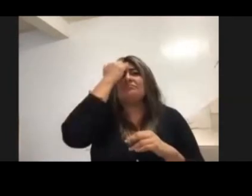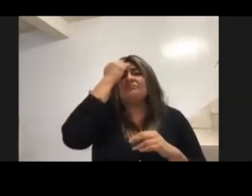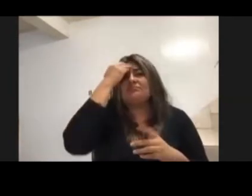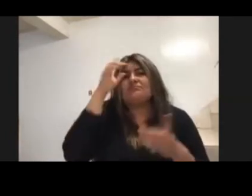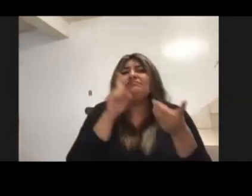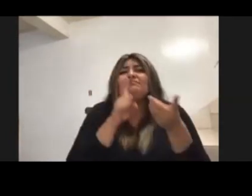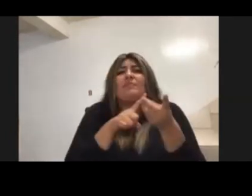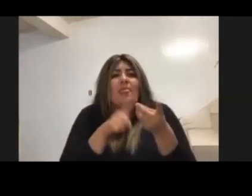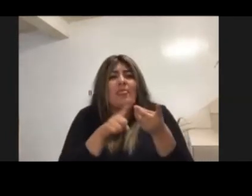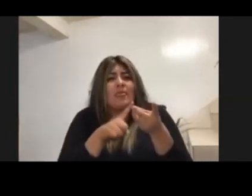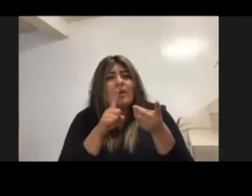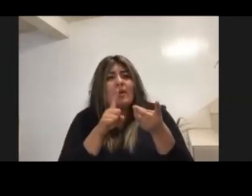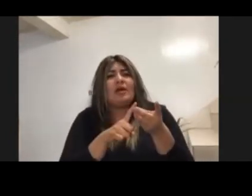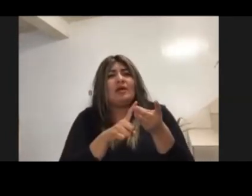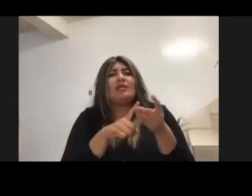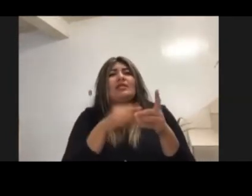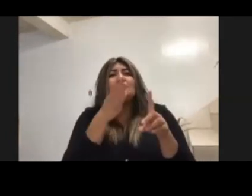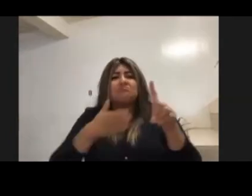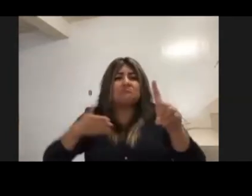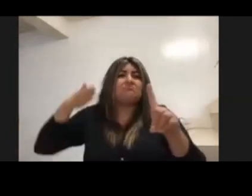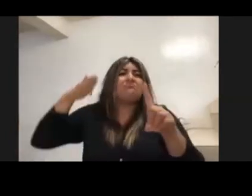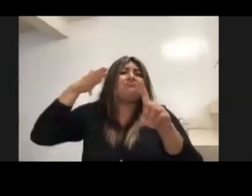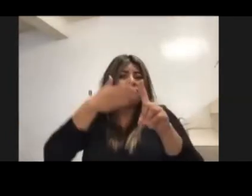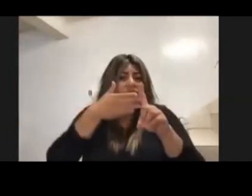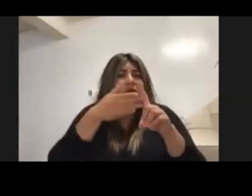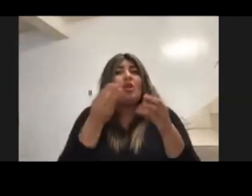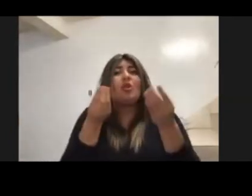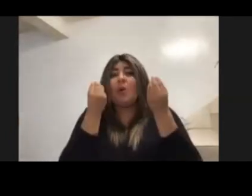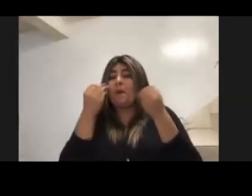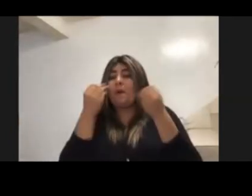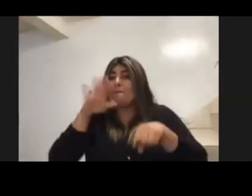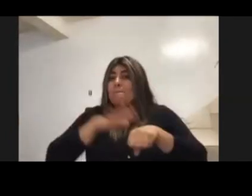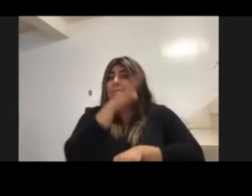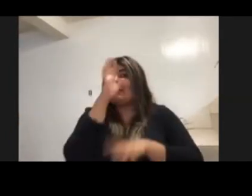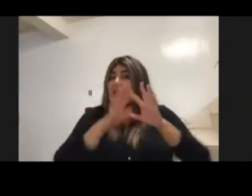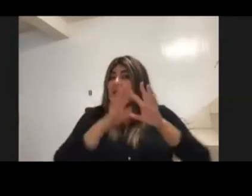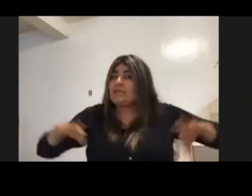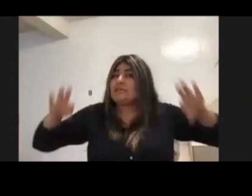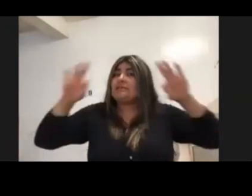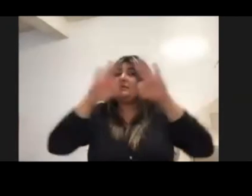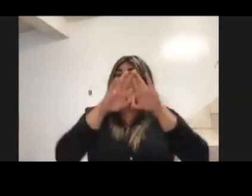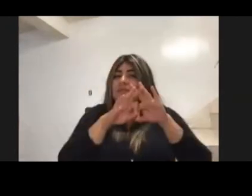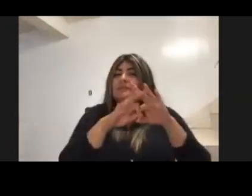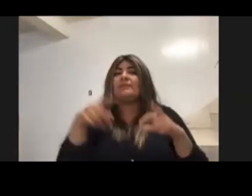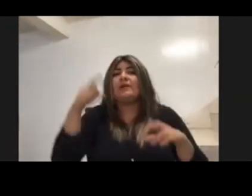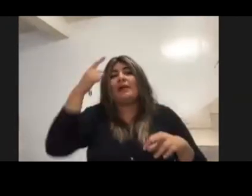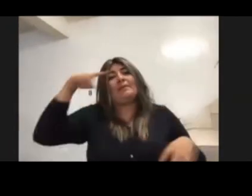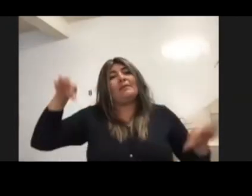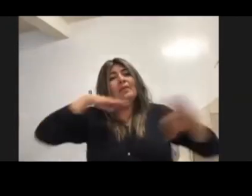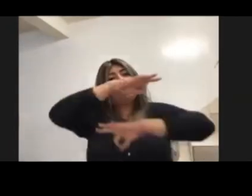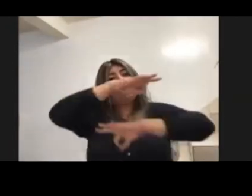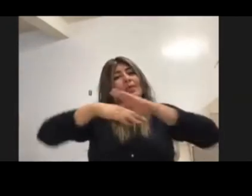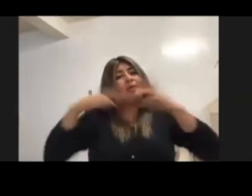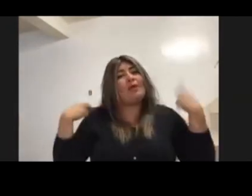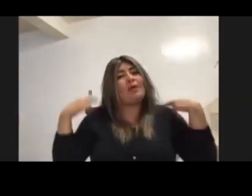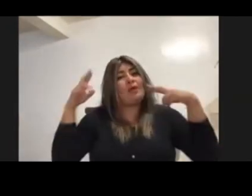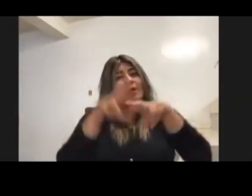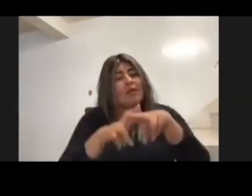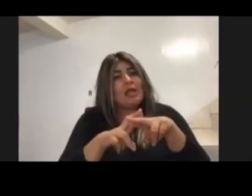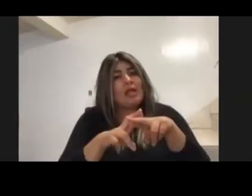enfocarlo. La recomendación principal que hacemos a los maestros es de que tienen que hacer